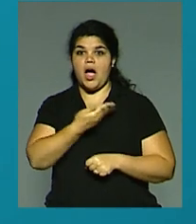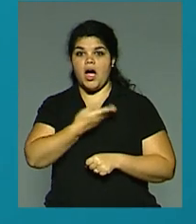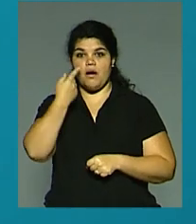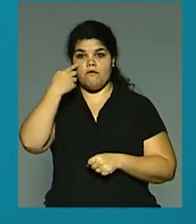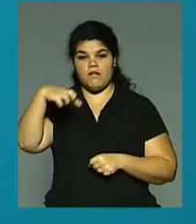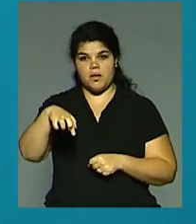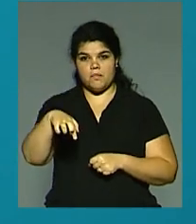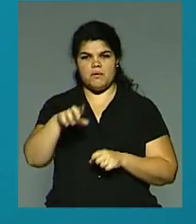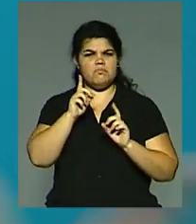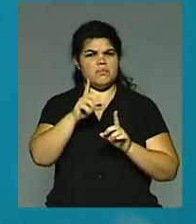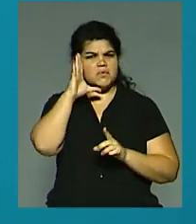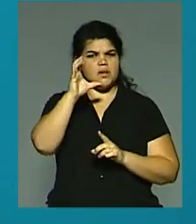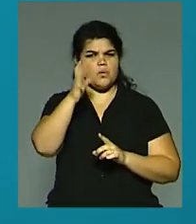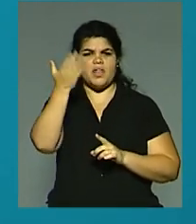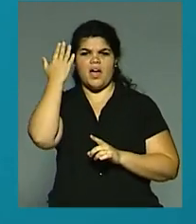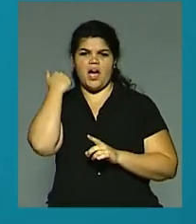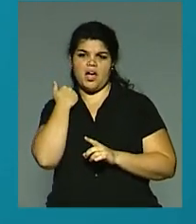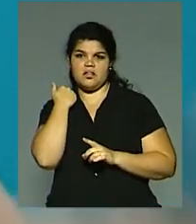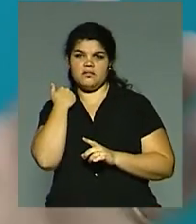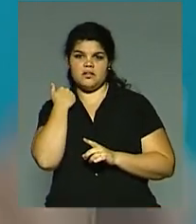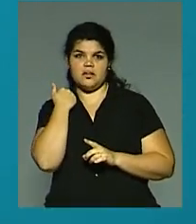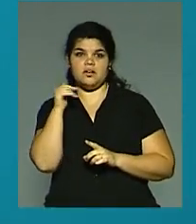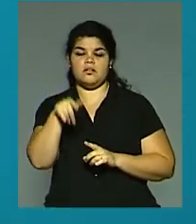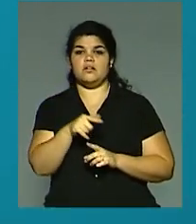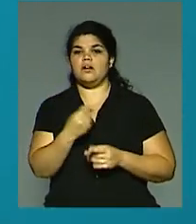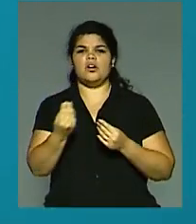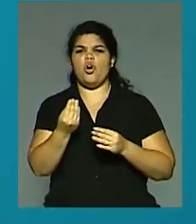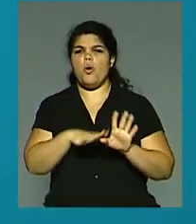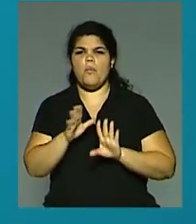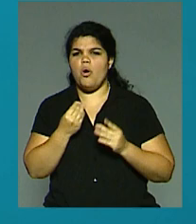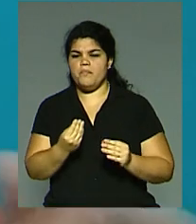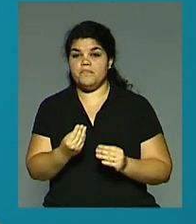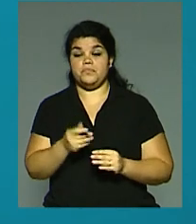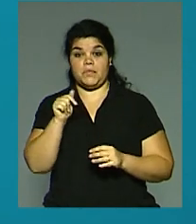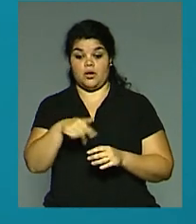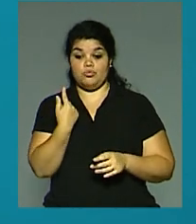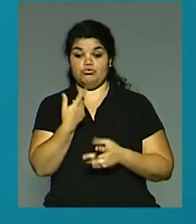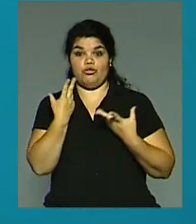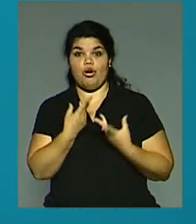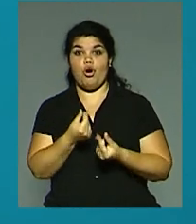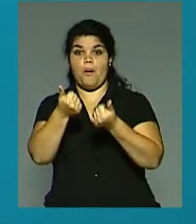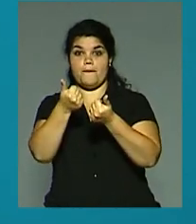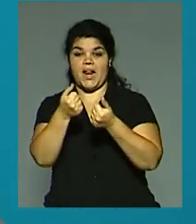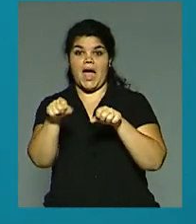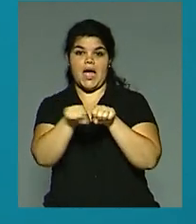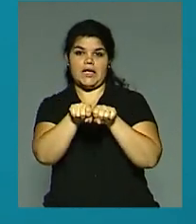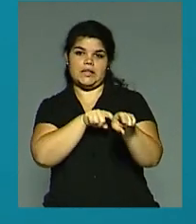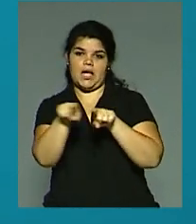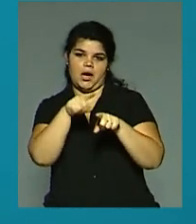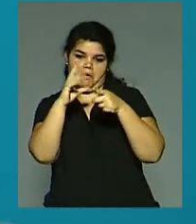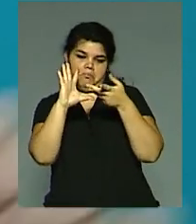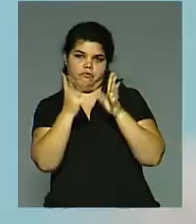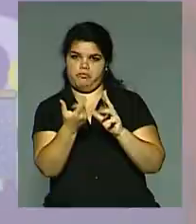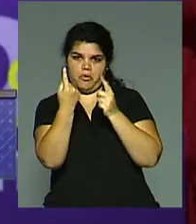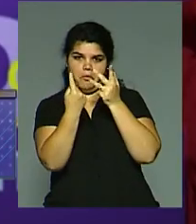de esta cosa. ¿Se acuerdan que el famoso puerta a puerta teníamos que agarrar? Comprar el producto por cualquier tipo de sistema, no, o